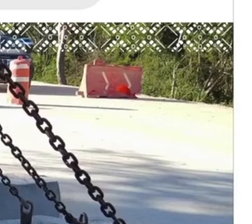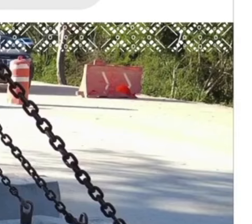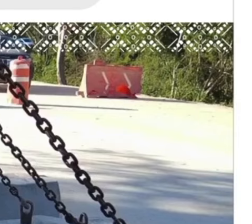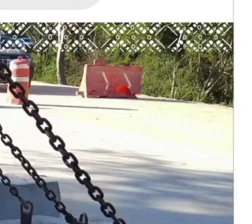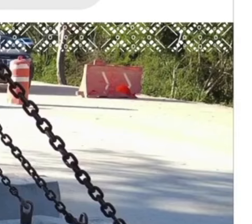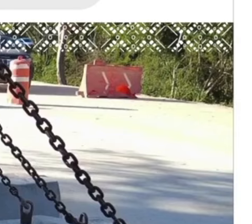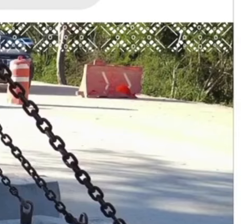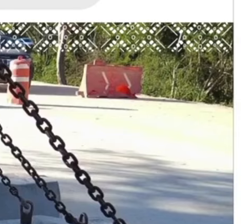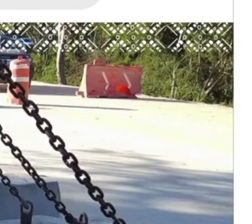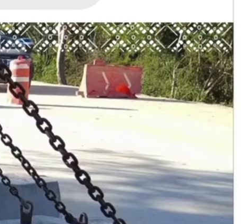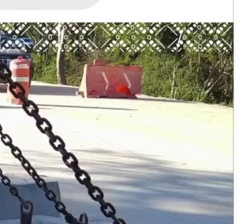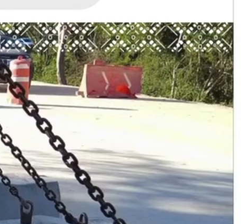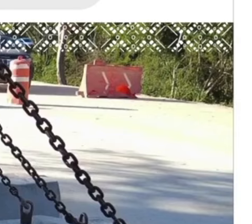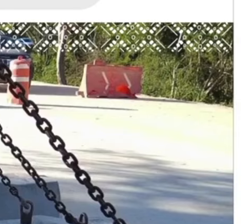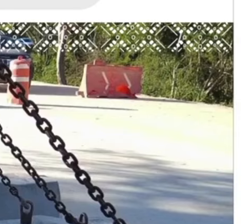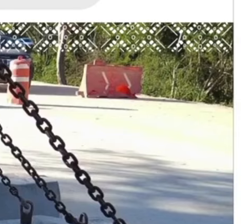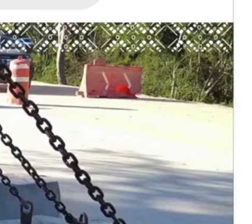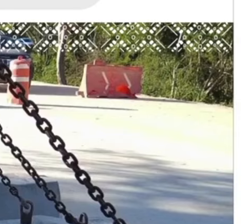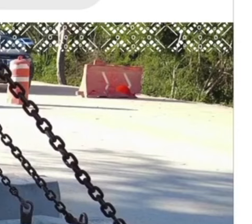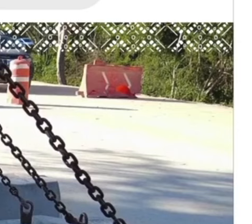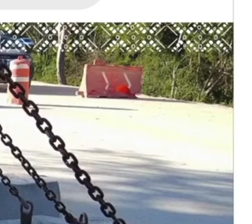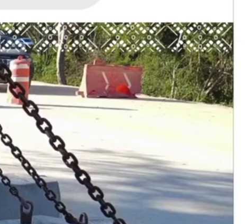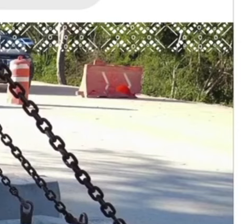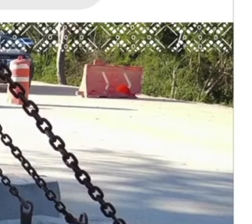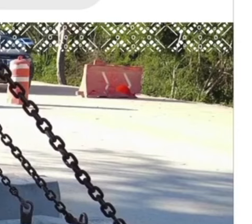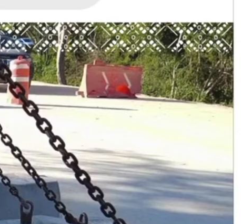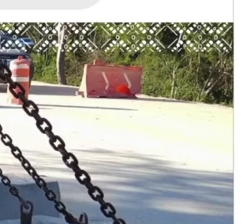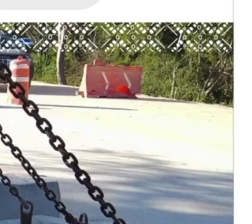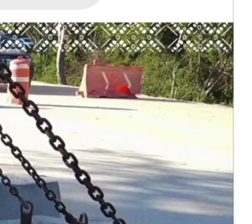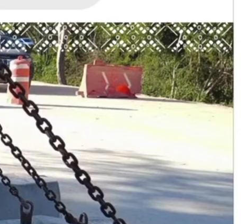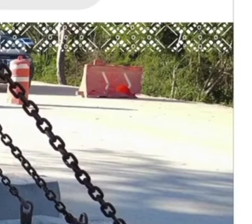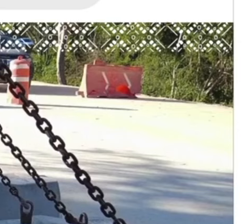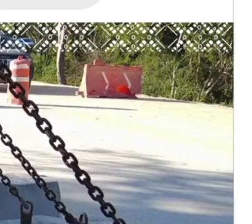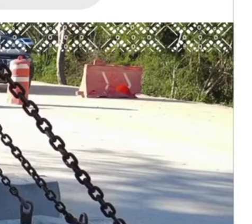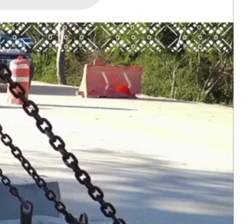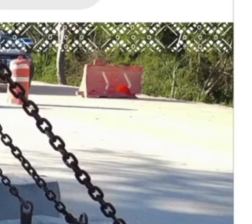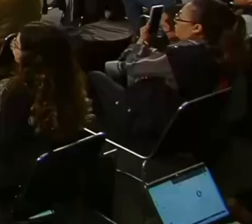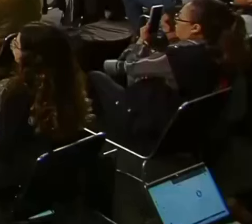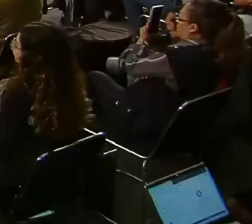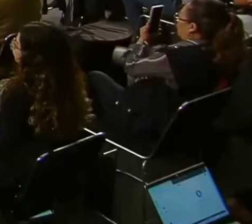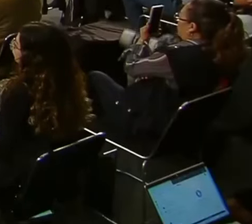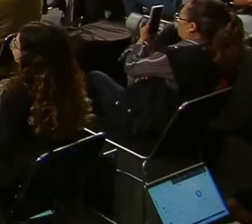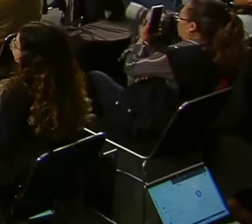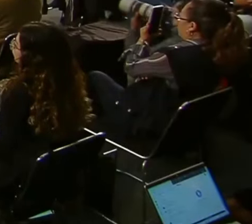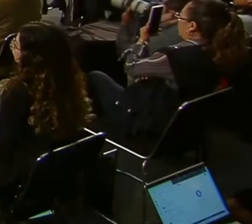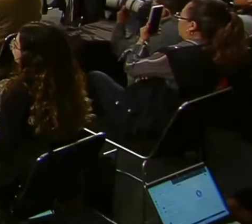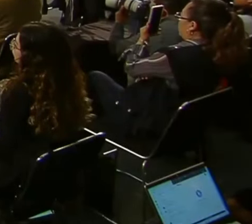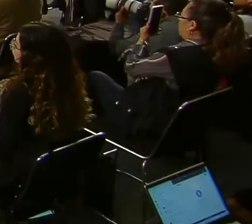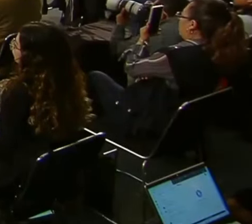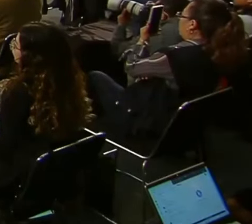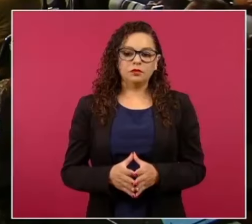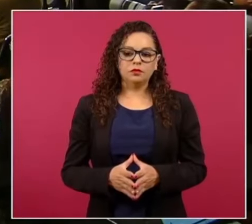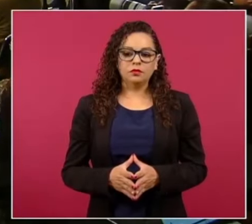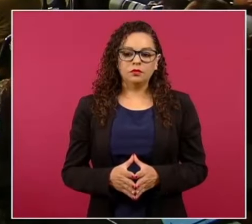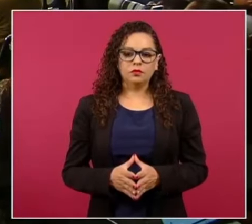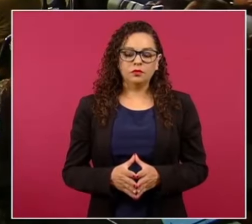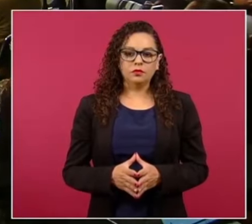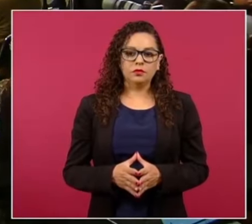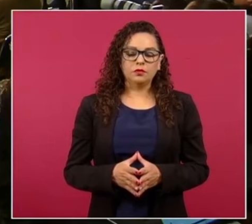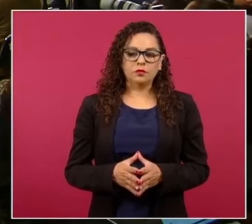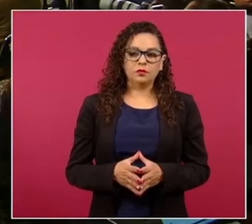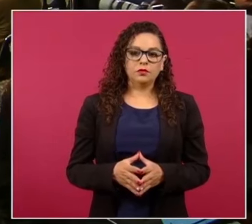Con 62 mil empleos generados por la obra del Tren Maya, en el tramo 4 los pasajeros podrán